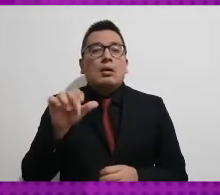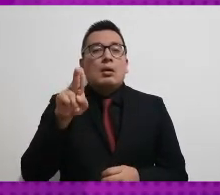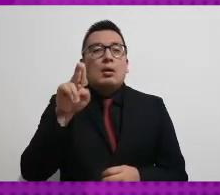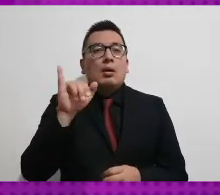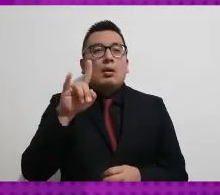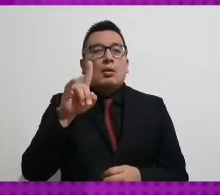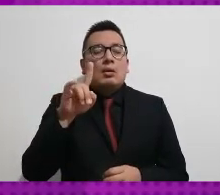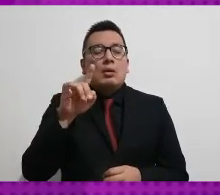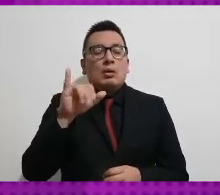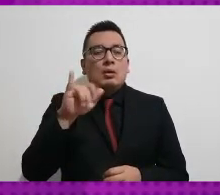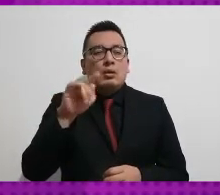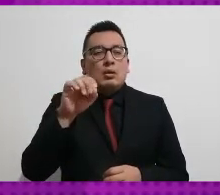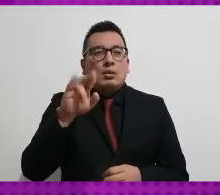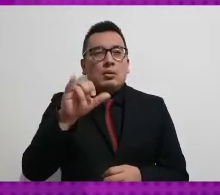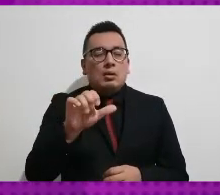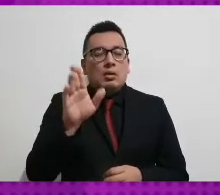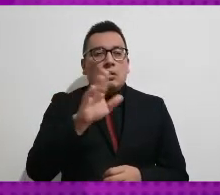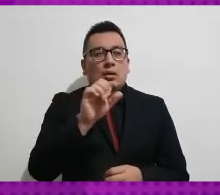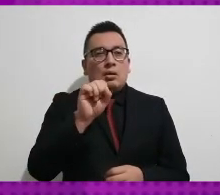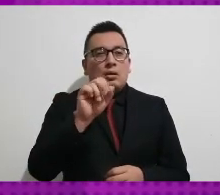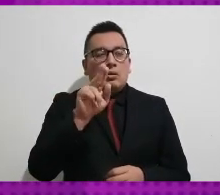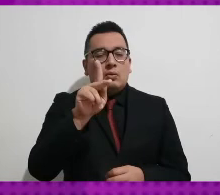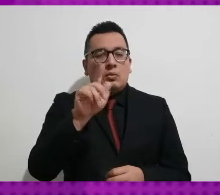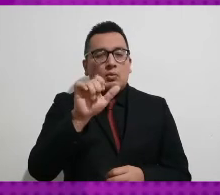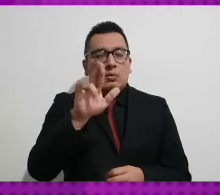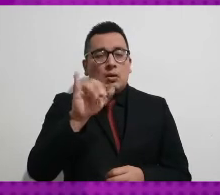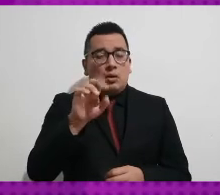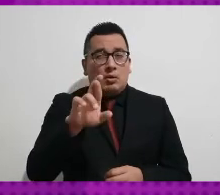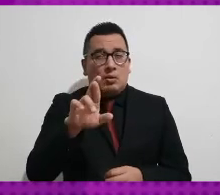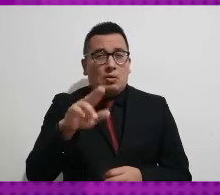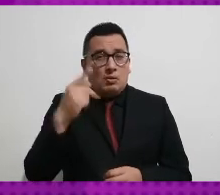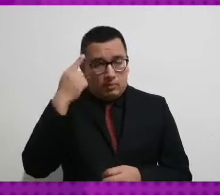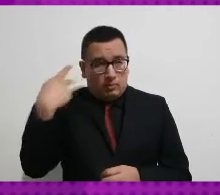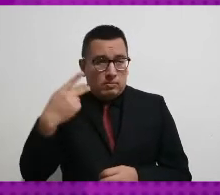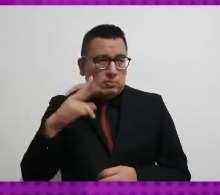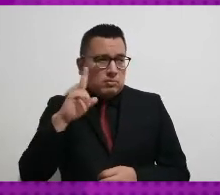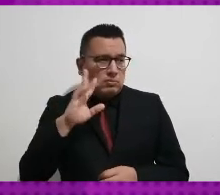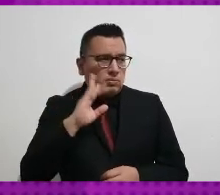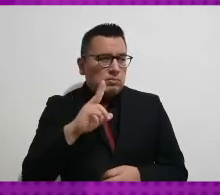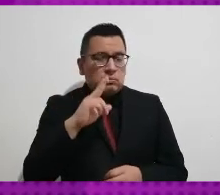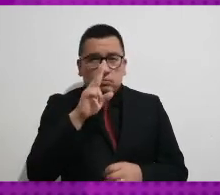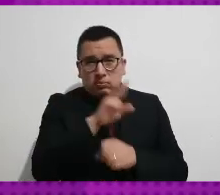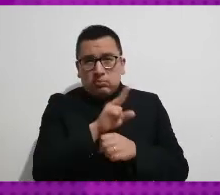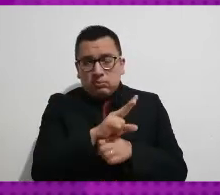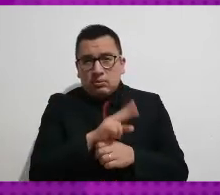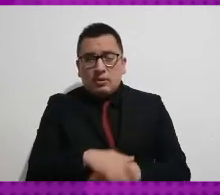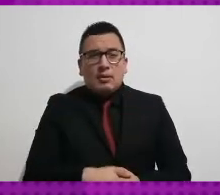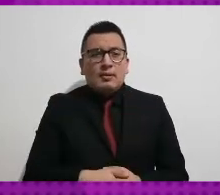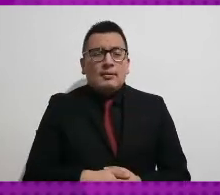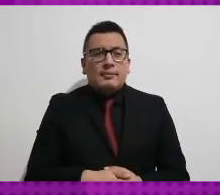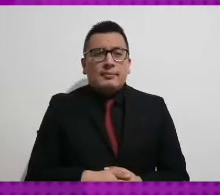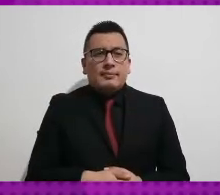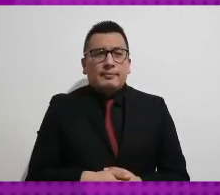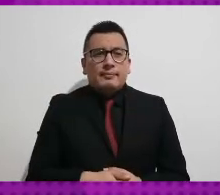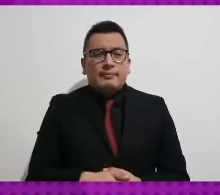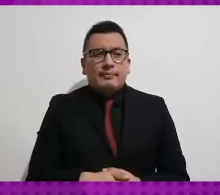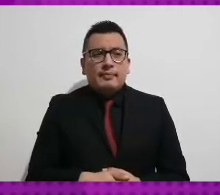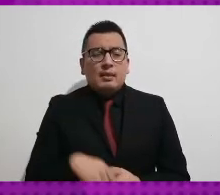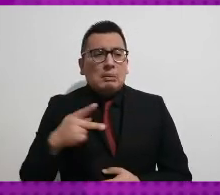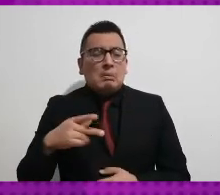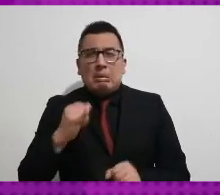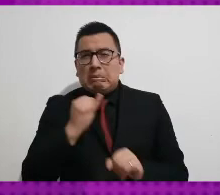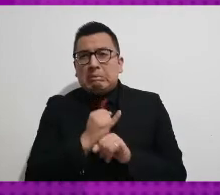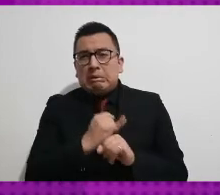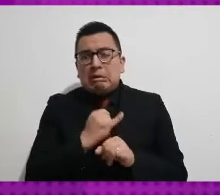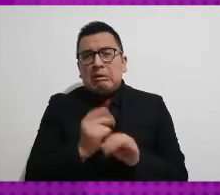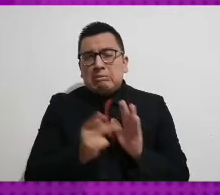la ley de fiscalización para hacer revisiones, pudiéramos llegar a pensar que fueran como la propia Contraloría